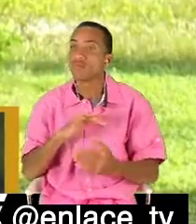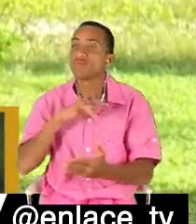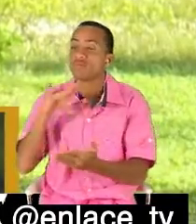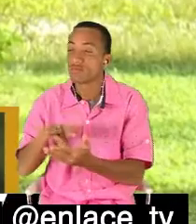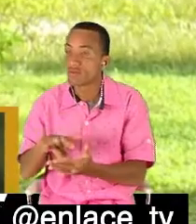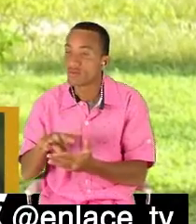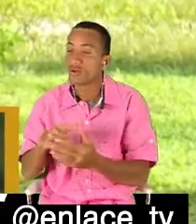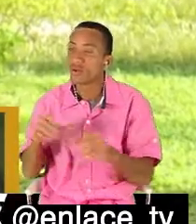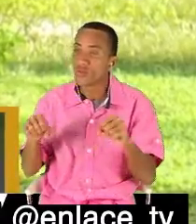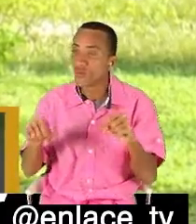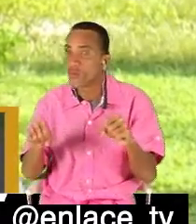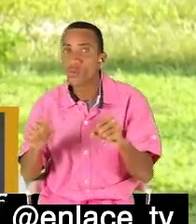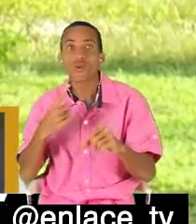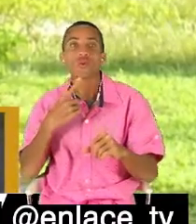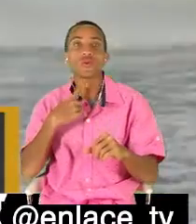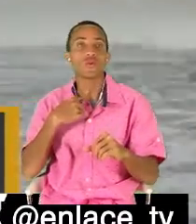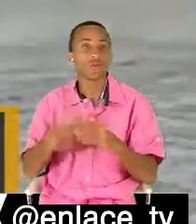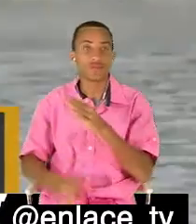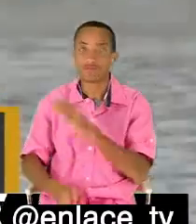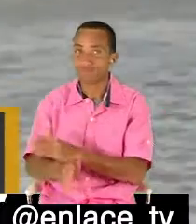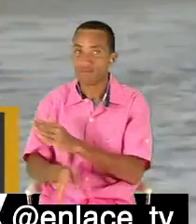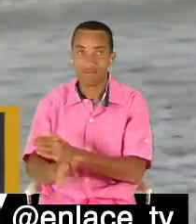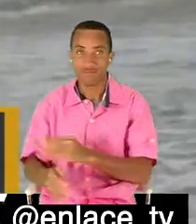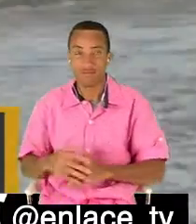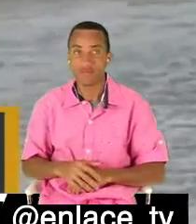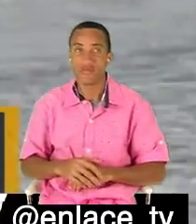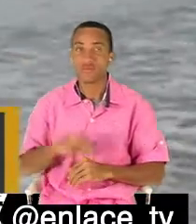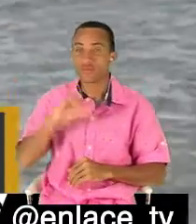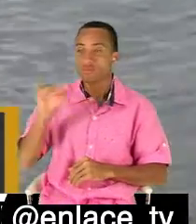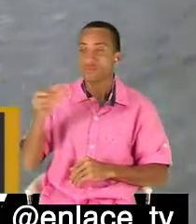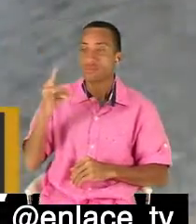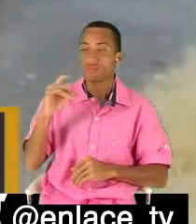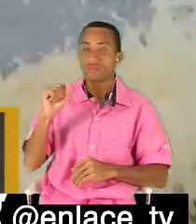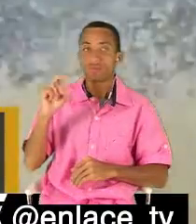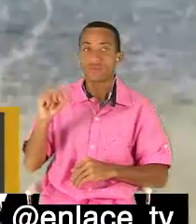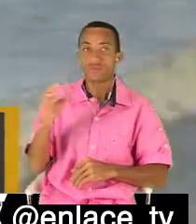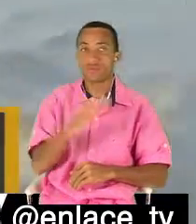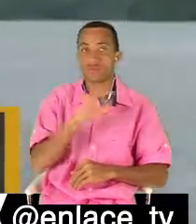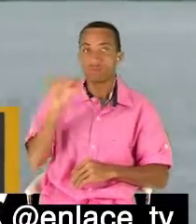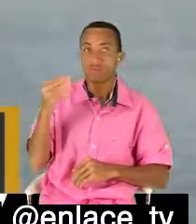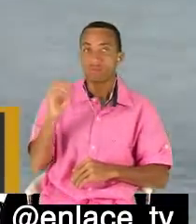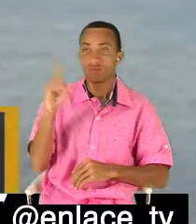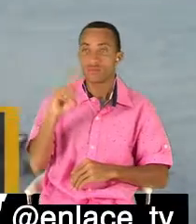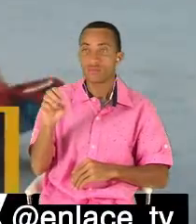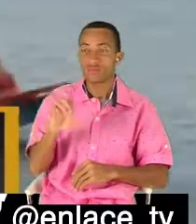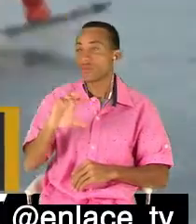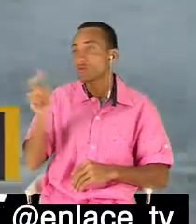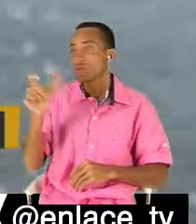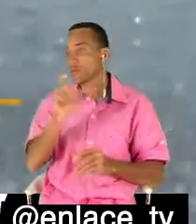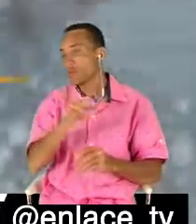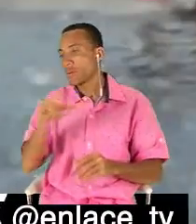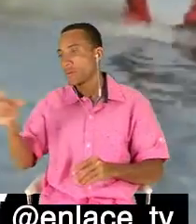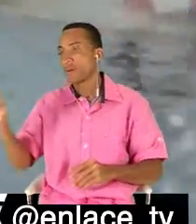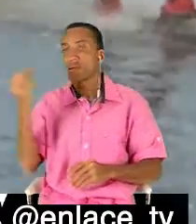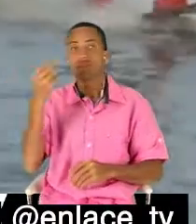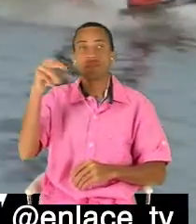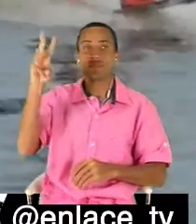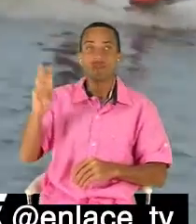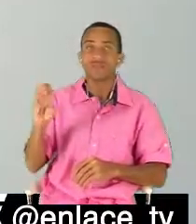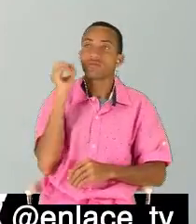y desde ahí empezó todo. Juan José logró imponerse ante las habilidades de 18 deportistas de diferentes clubes del